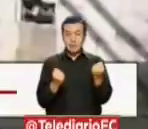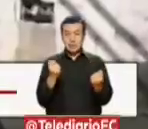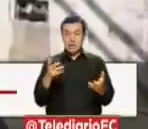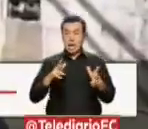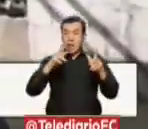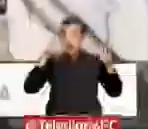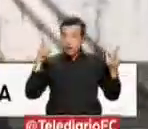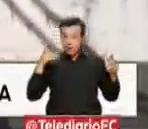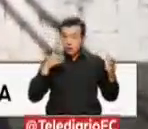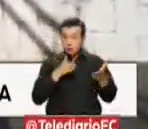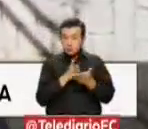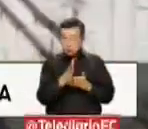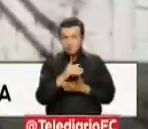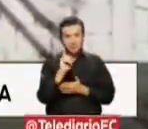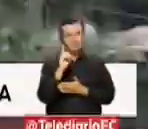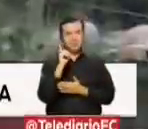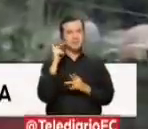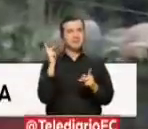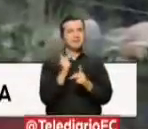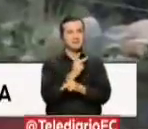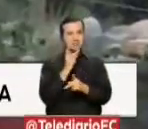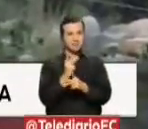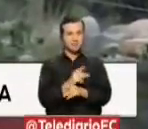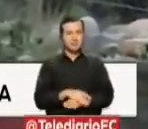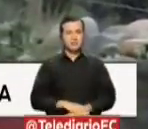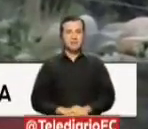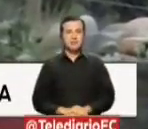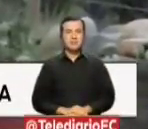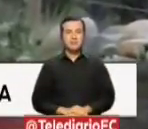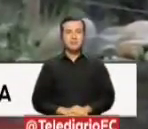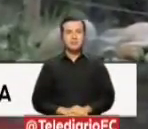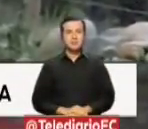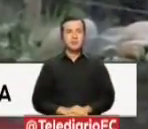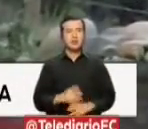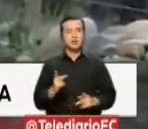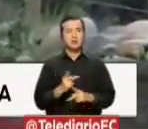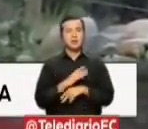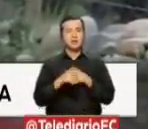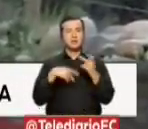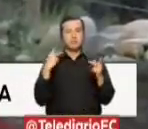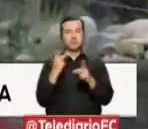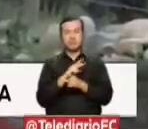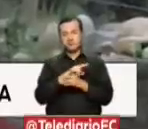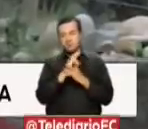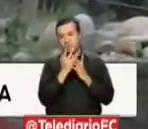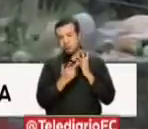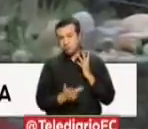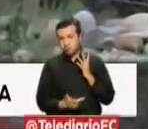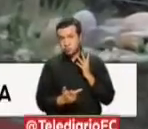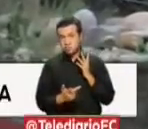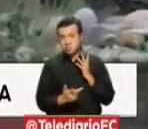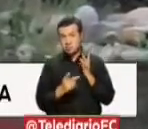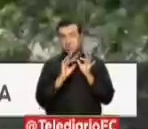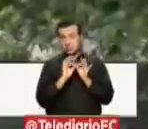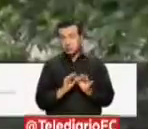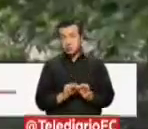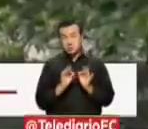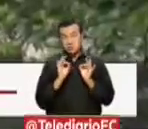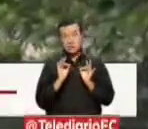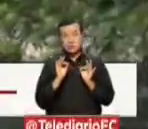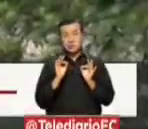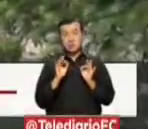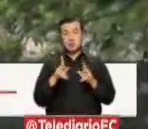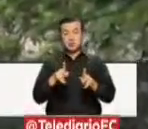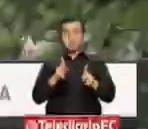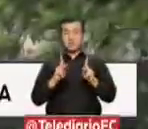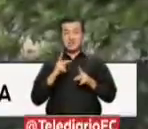de pasar por este puente, más que todo por el peligro. Ya se desfonde algún carro y eso va a llegar a parar mientras tanto hasta que lo arreglen ese puente. Los rieles